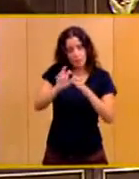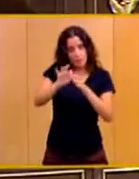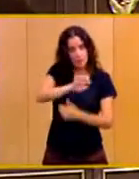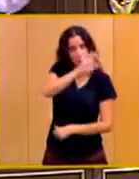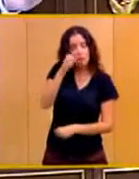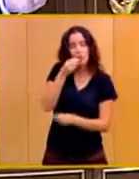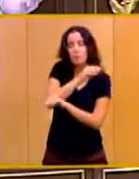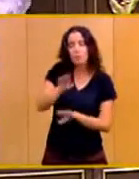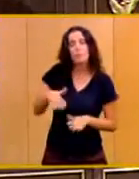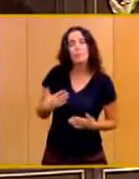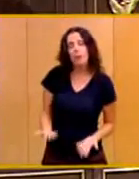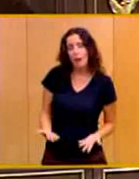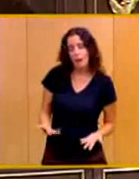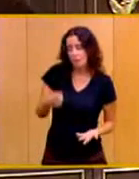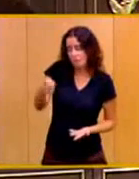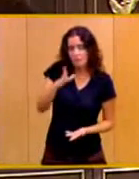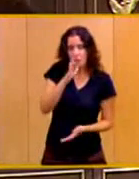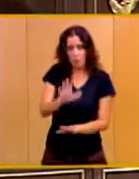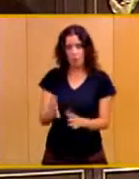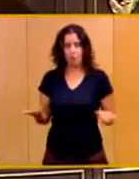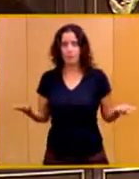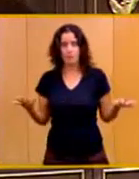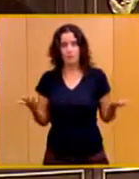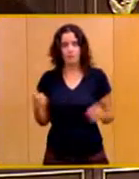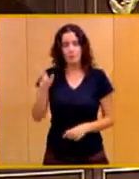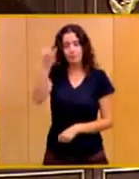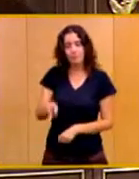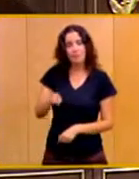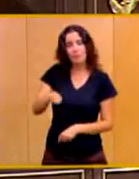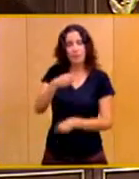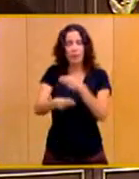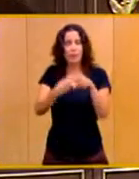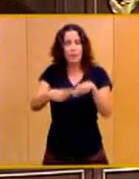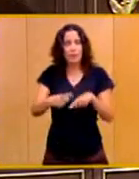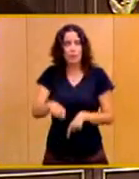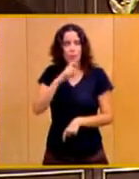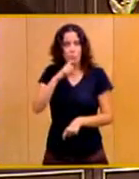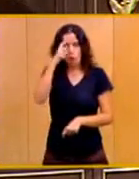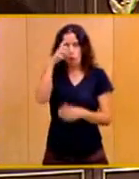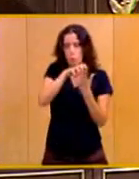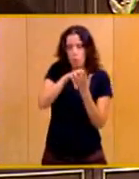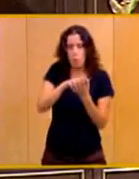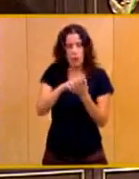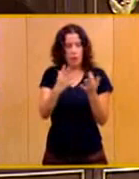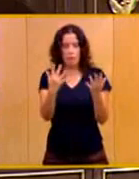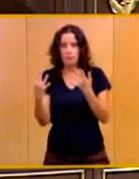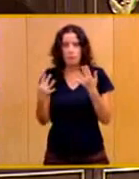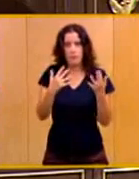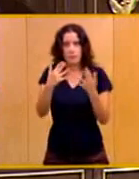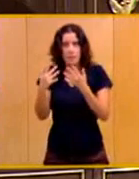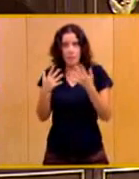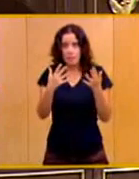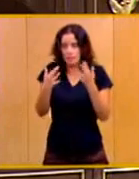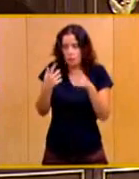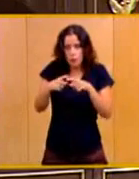resulta deplorable. Ha actuado con los aturdimientos y las prisas del mal estudiante de última